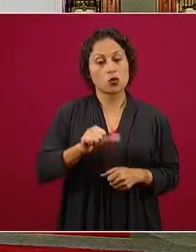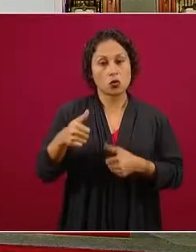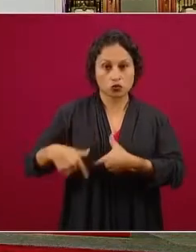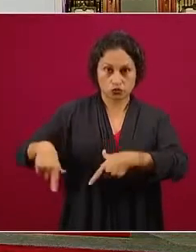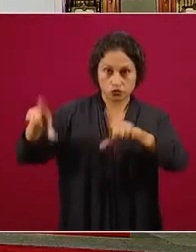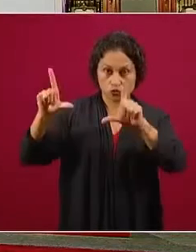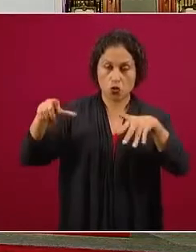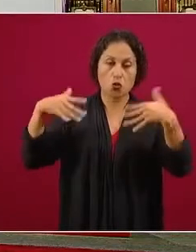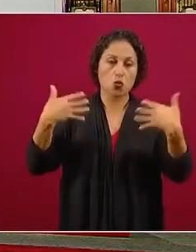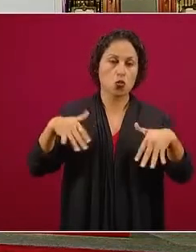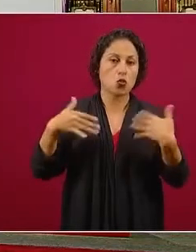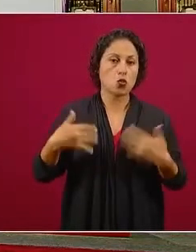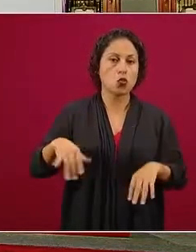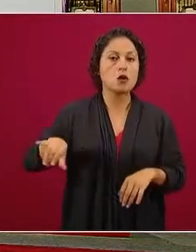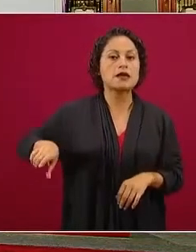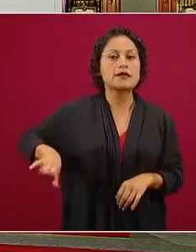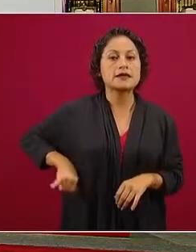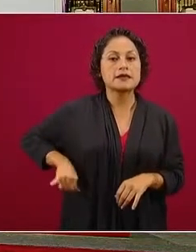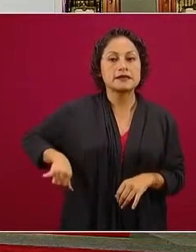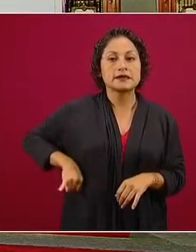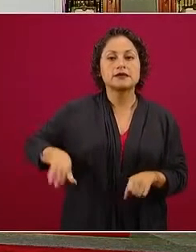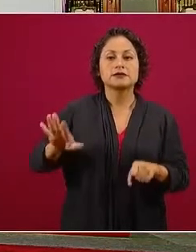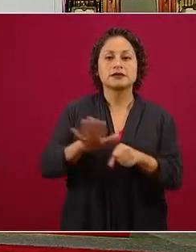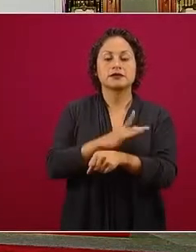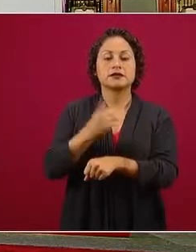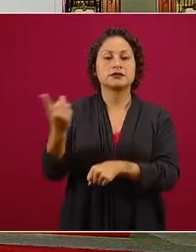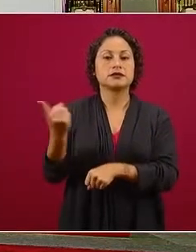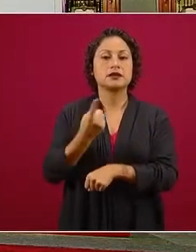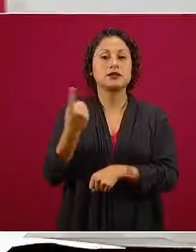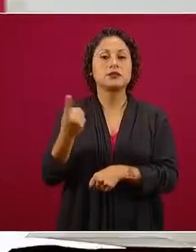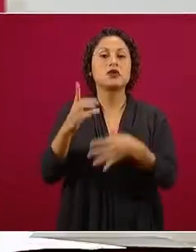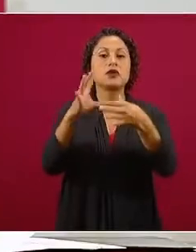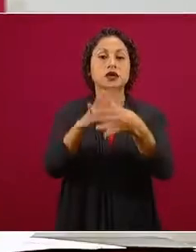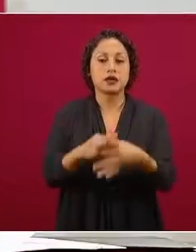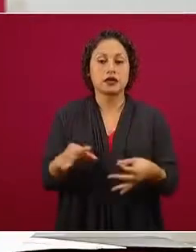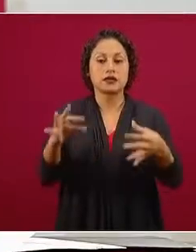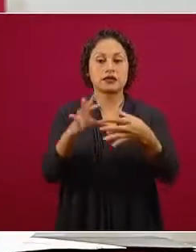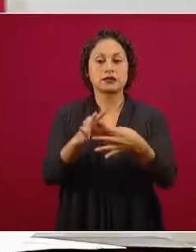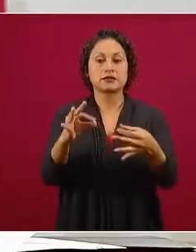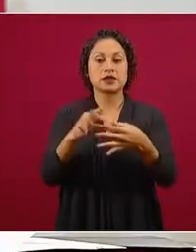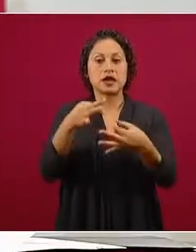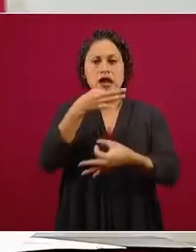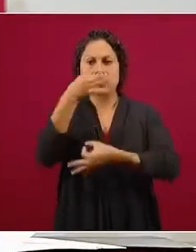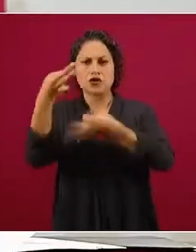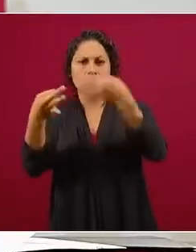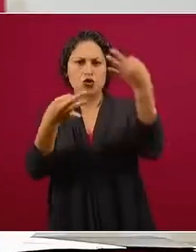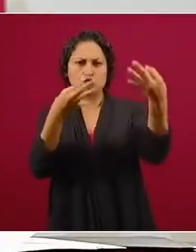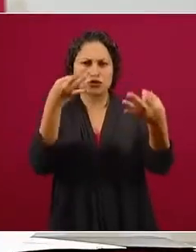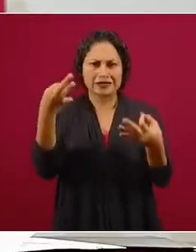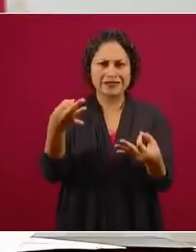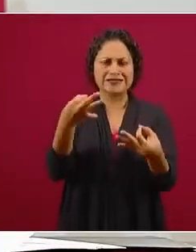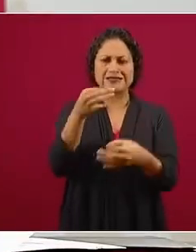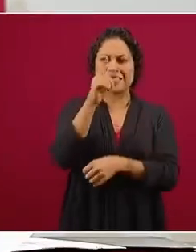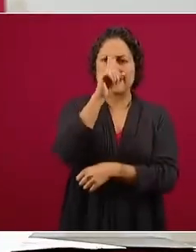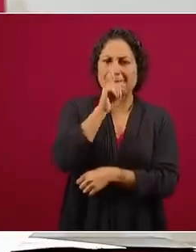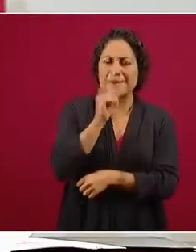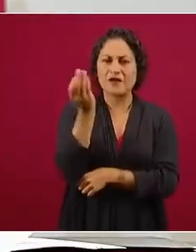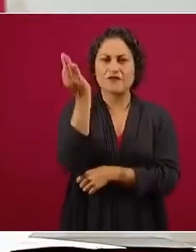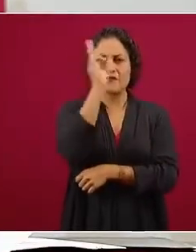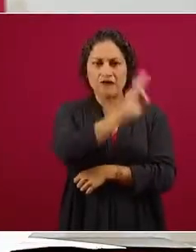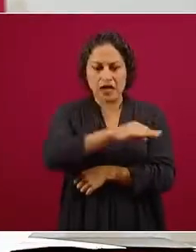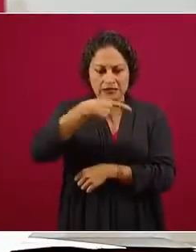interesante porque habla de las características del tipo de noticias falsas más difundidas en